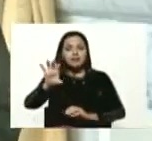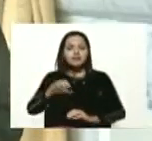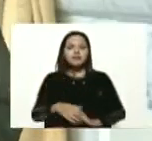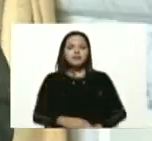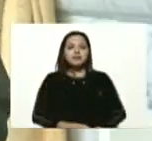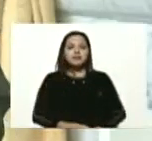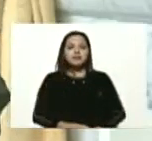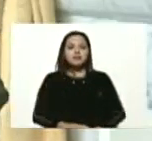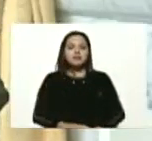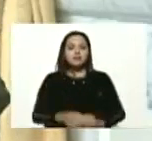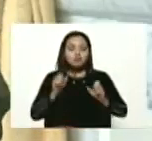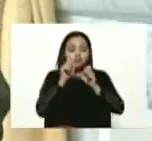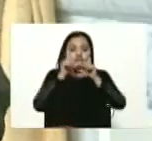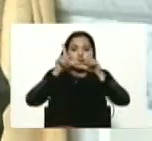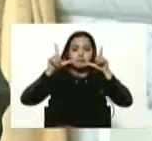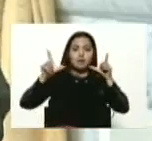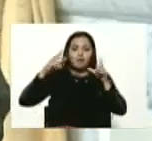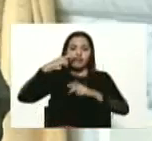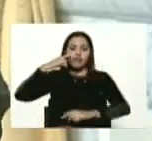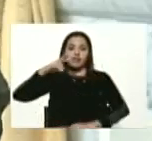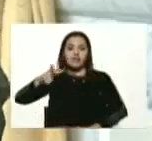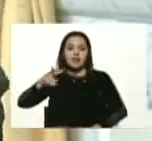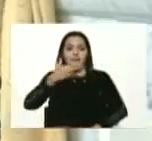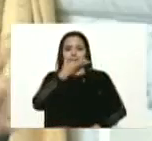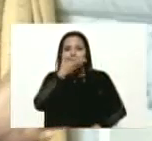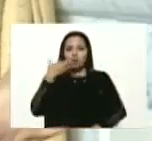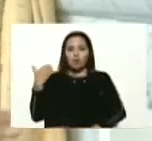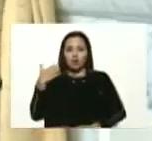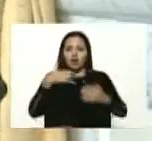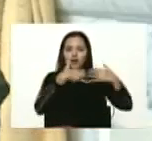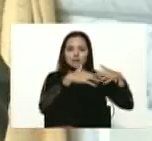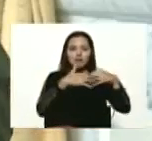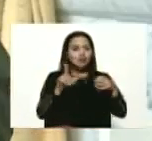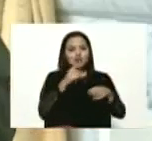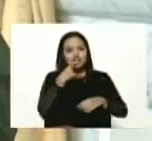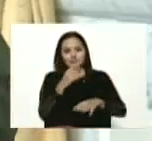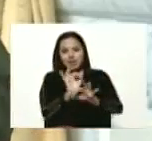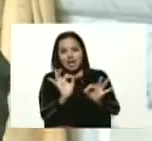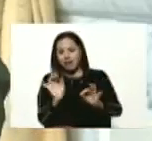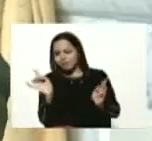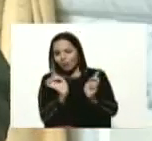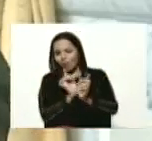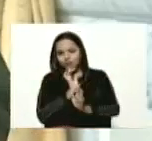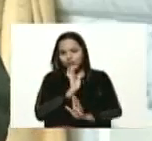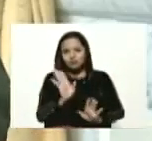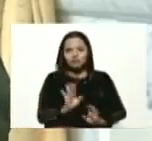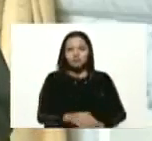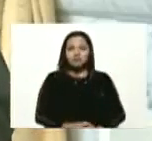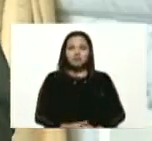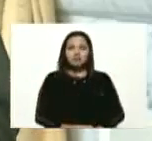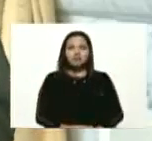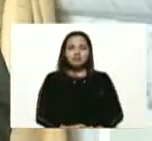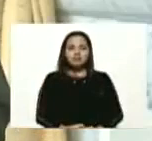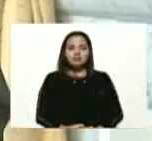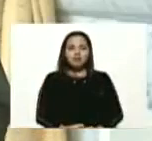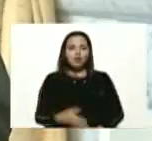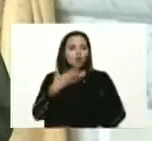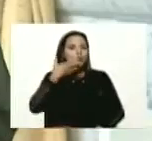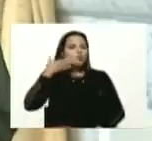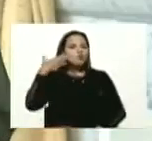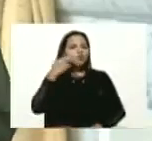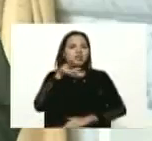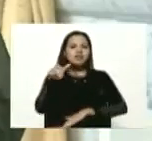una grata sorpresa cuando vean a nuestro mejorador. No les decimos más nada, va a ser un orgullo